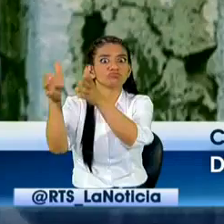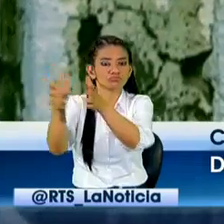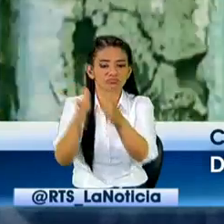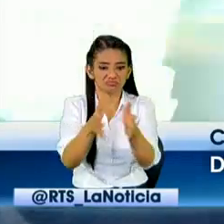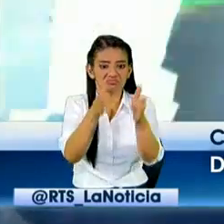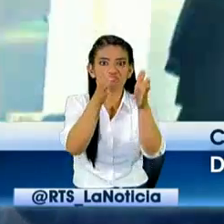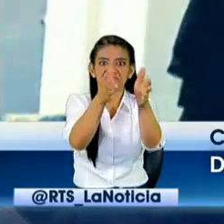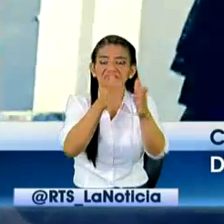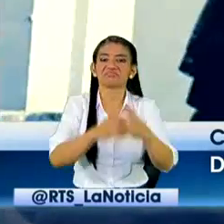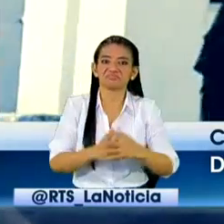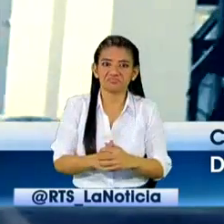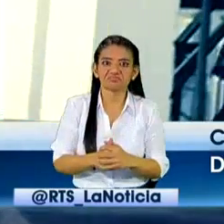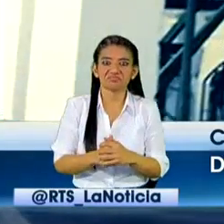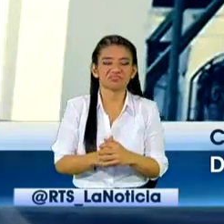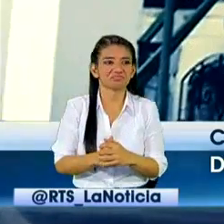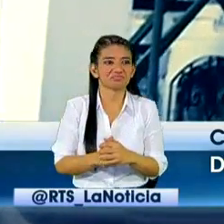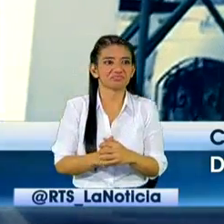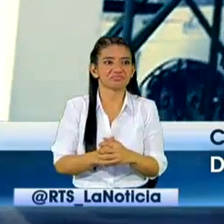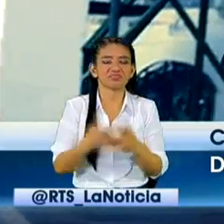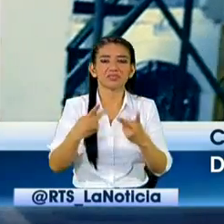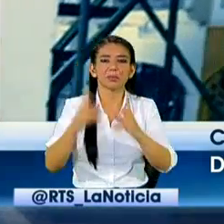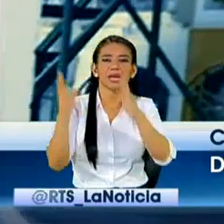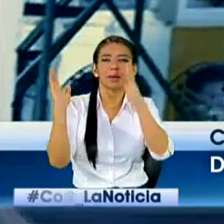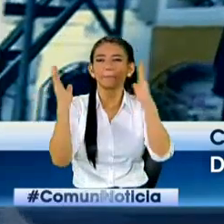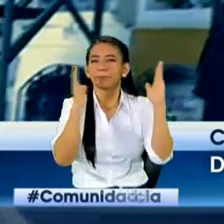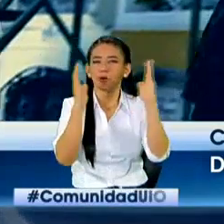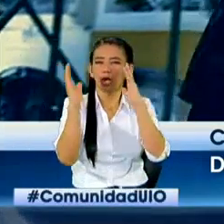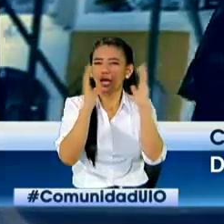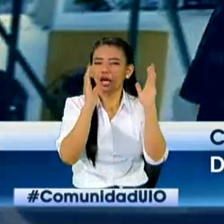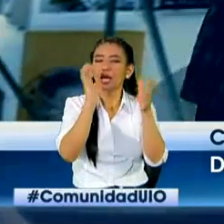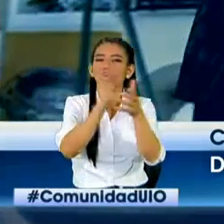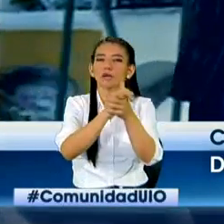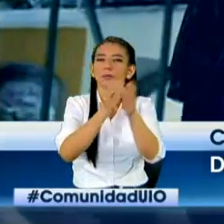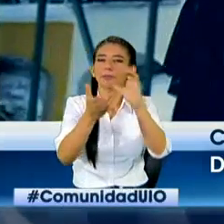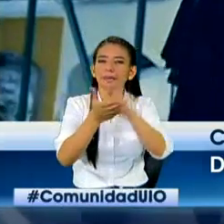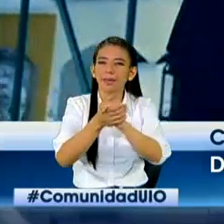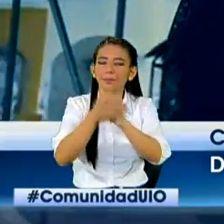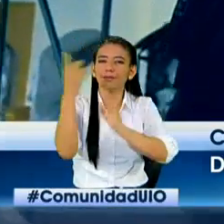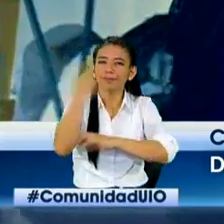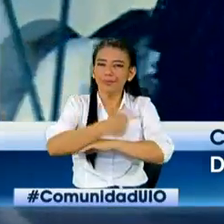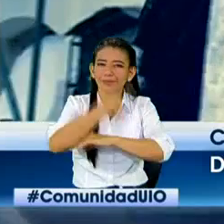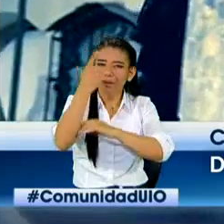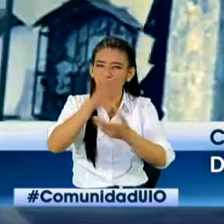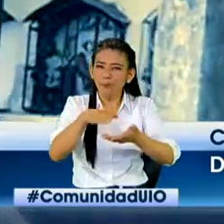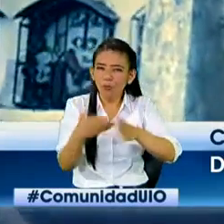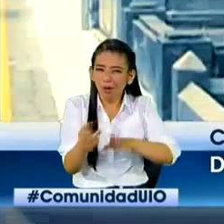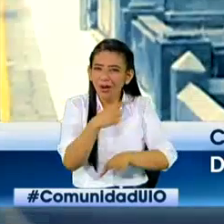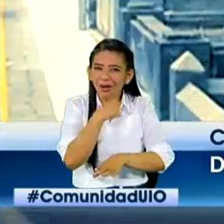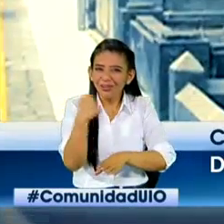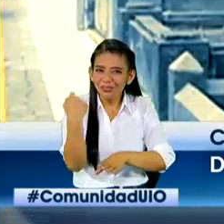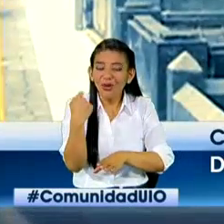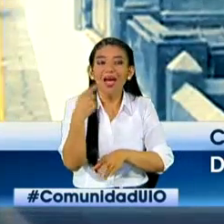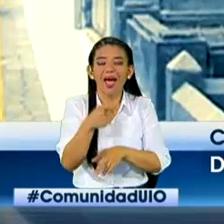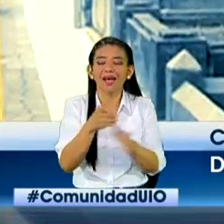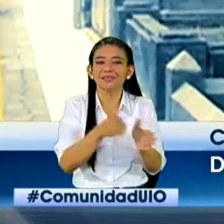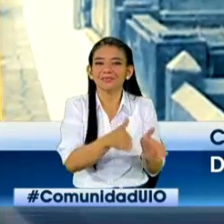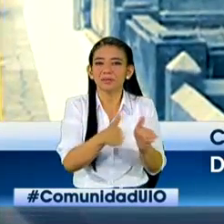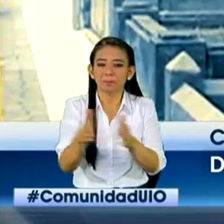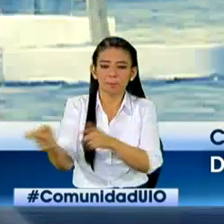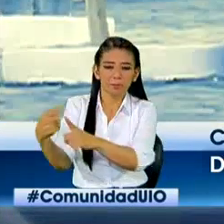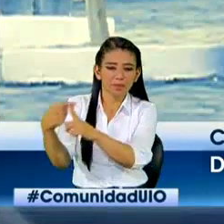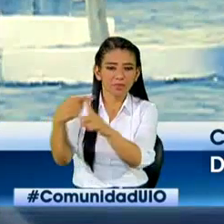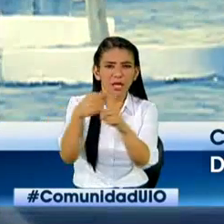su hermana. Y durante la denominada época de los finados, es decir, la conmemoración del Día de los Difuntos, los cementerios de la ciudad y del